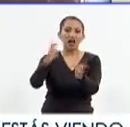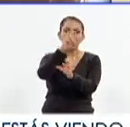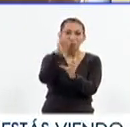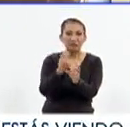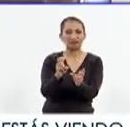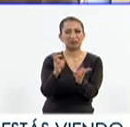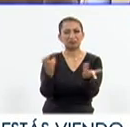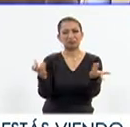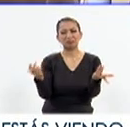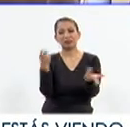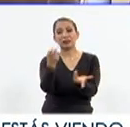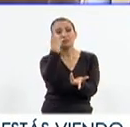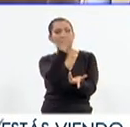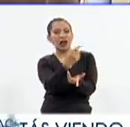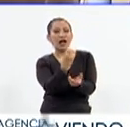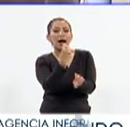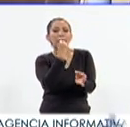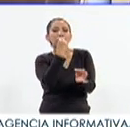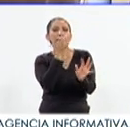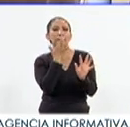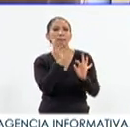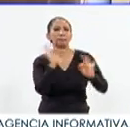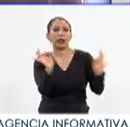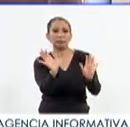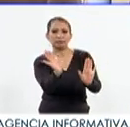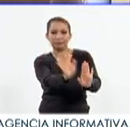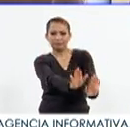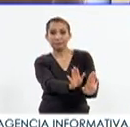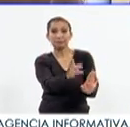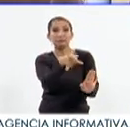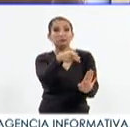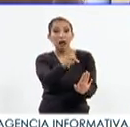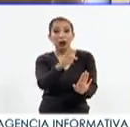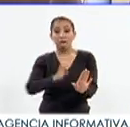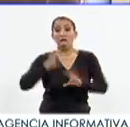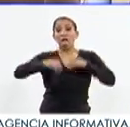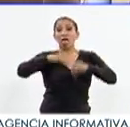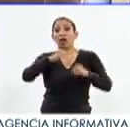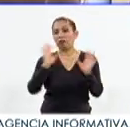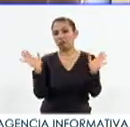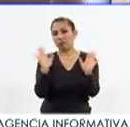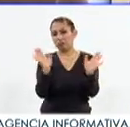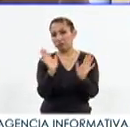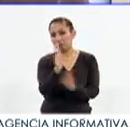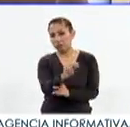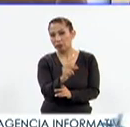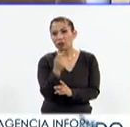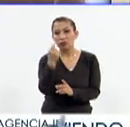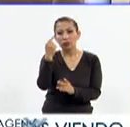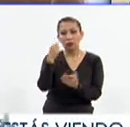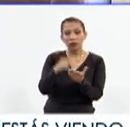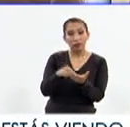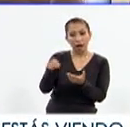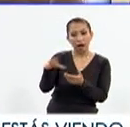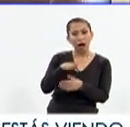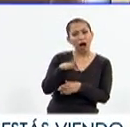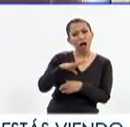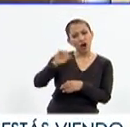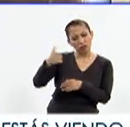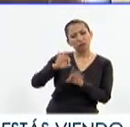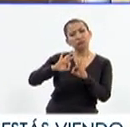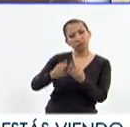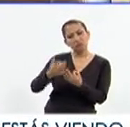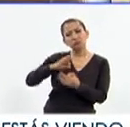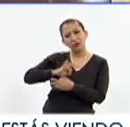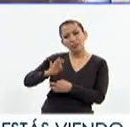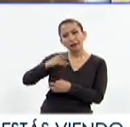pizzas, realmente es para el paladar, ¿no? Inmediato, pero no abusar de él tampoco. Y yo creo que hay